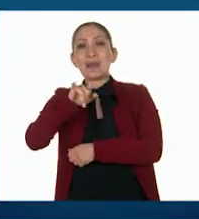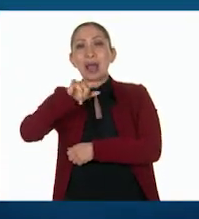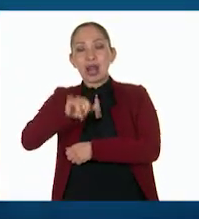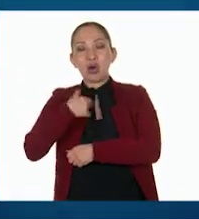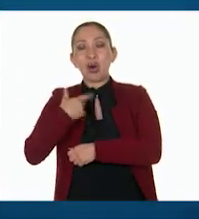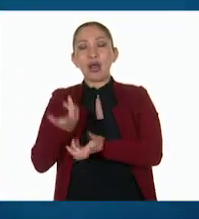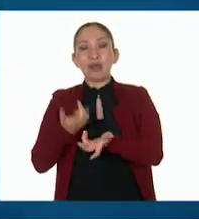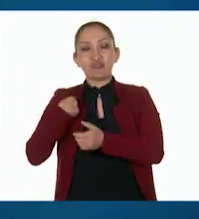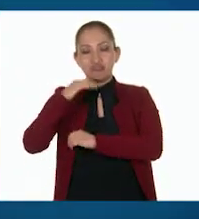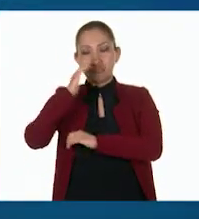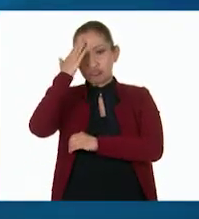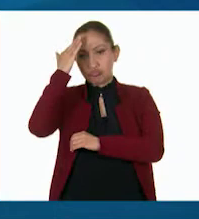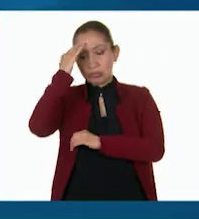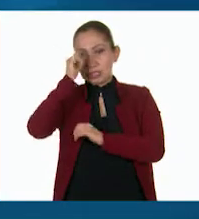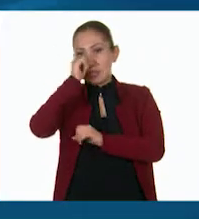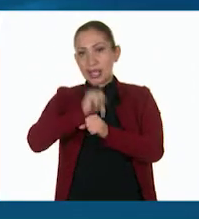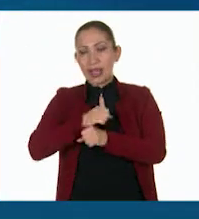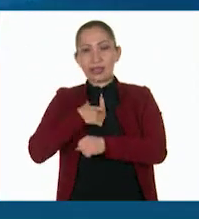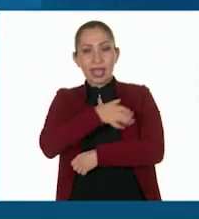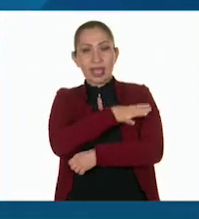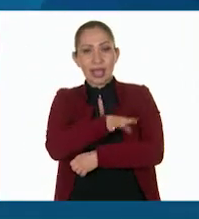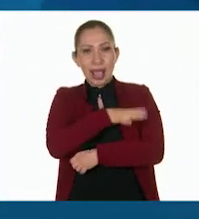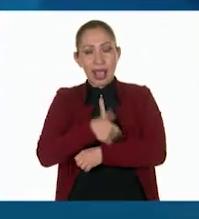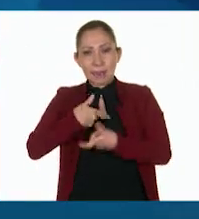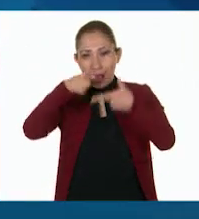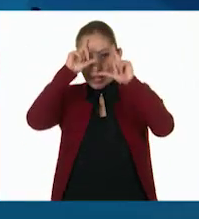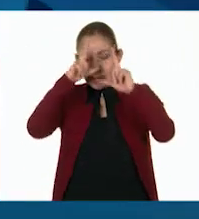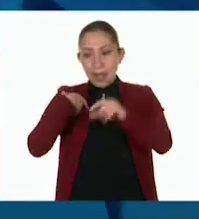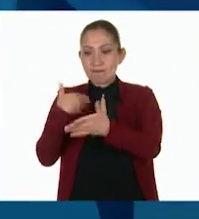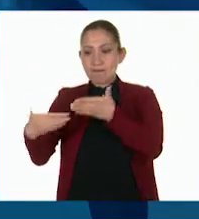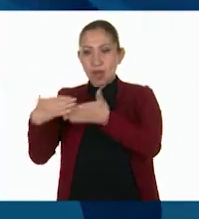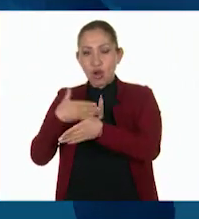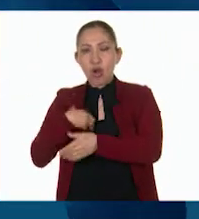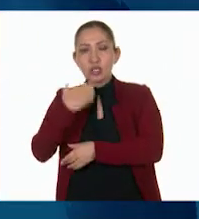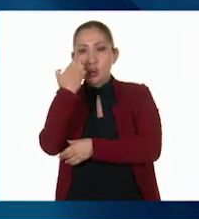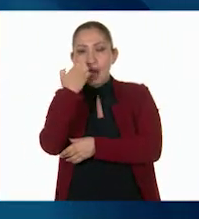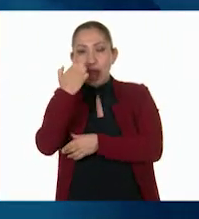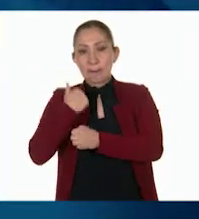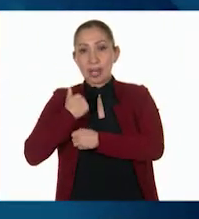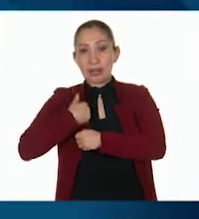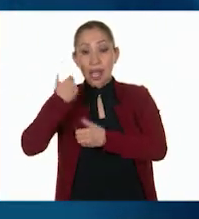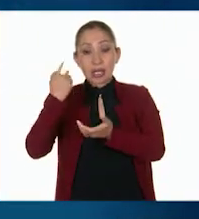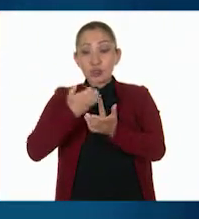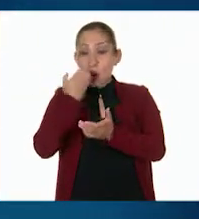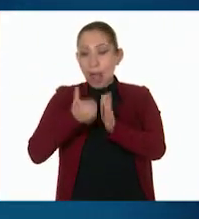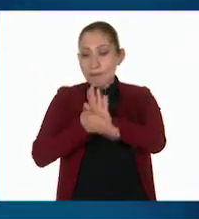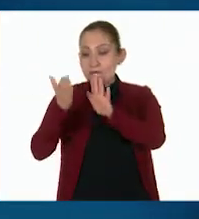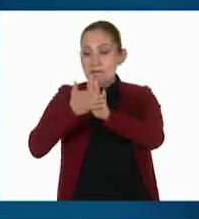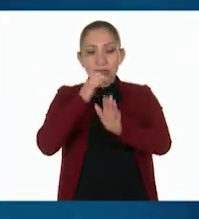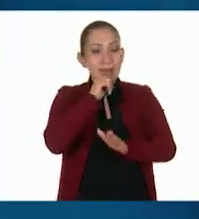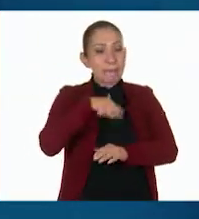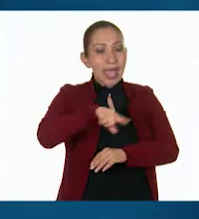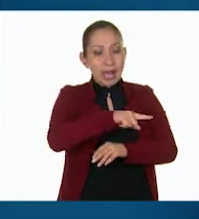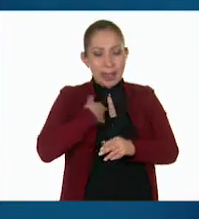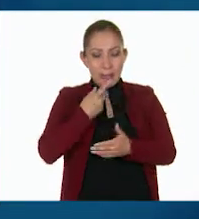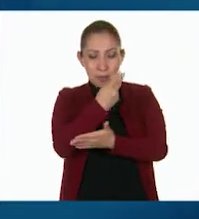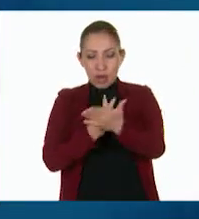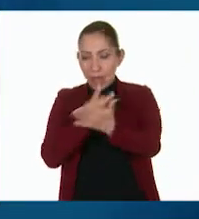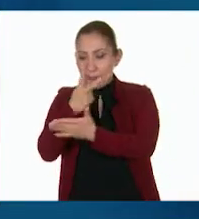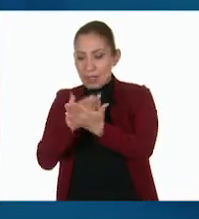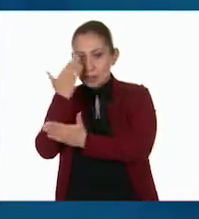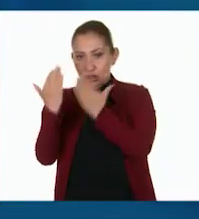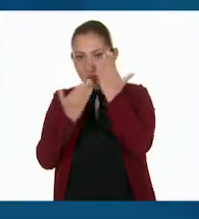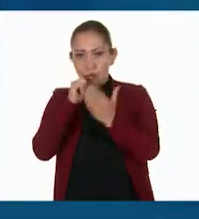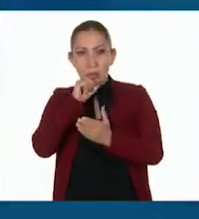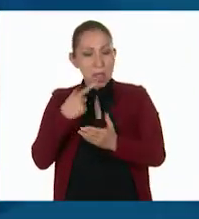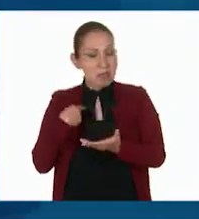de la Secretaría de Guerra y Marina. Se modernizó el colegio militar, no solo en sus instalaciones, sino también en los planes y programas